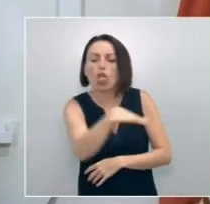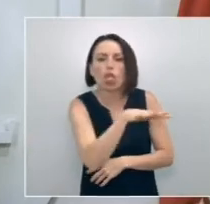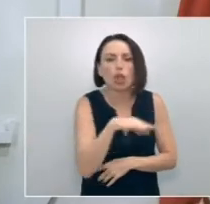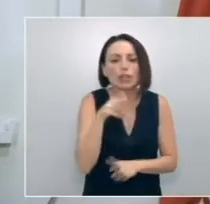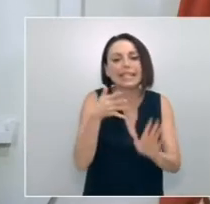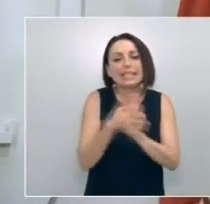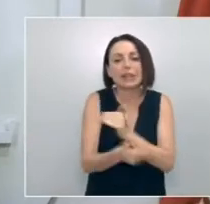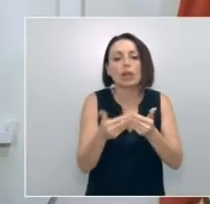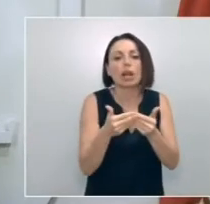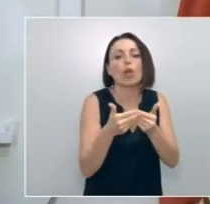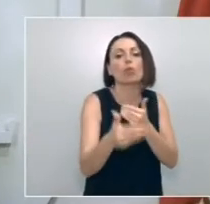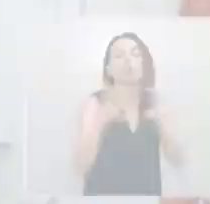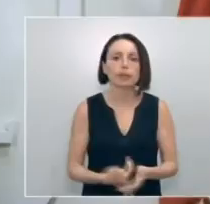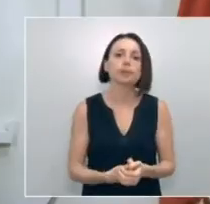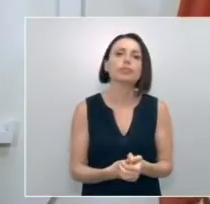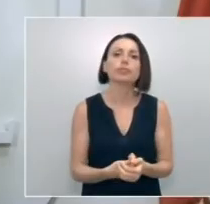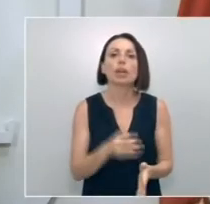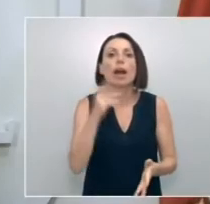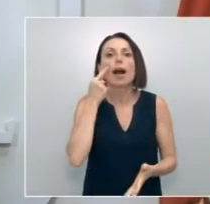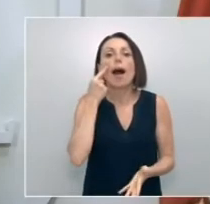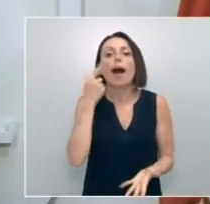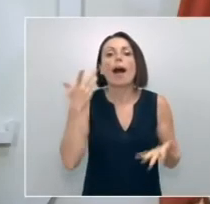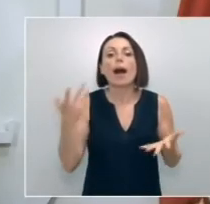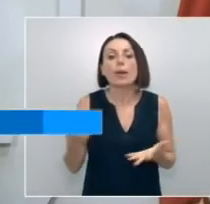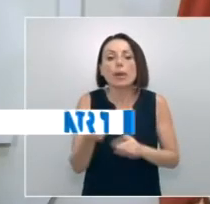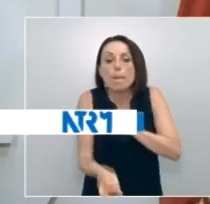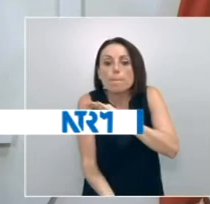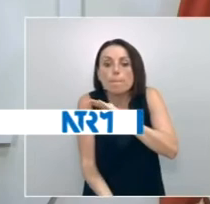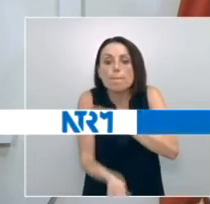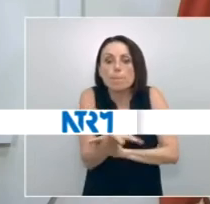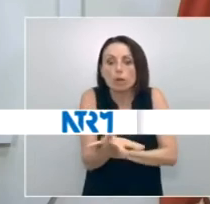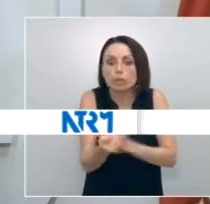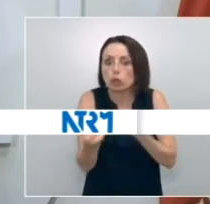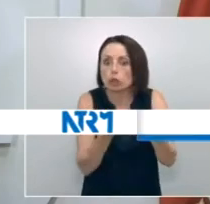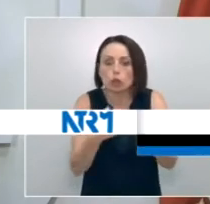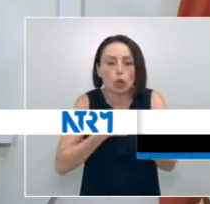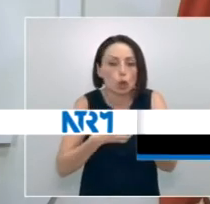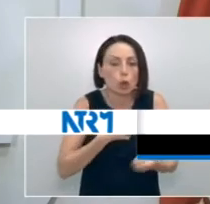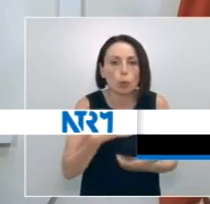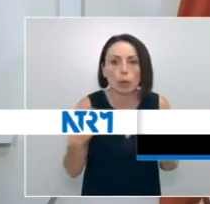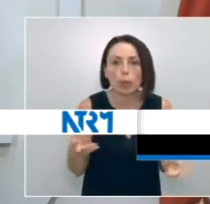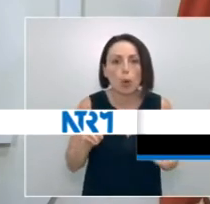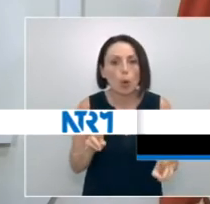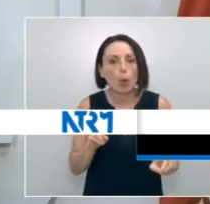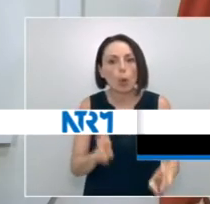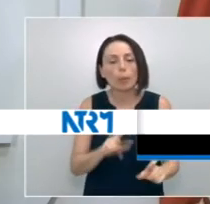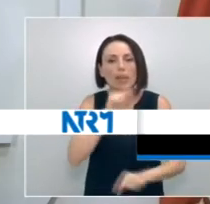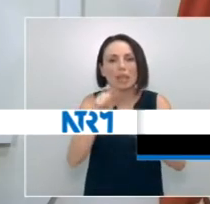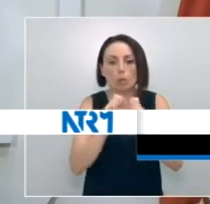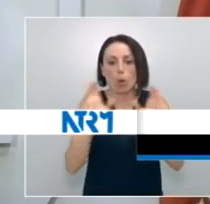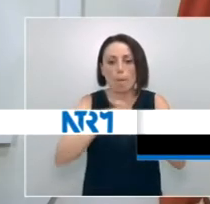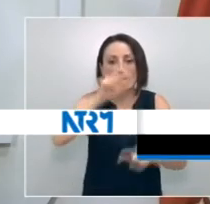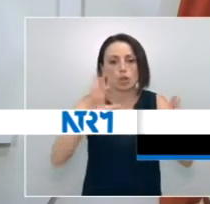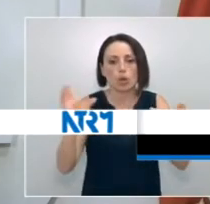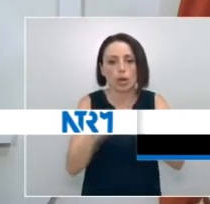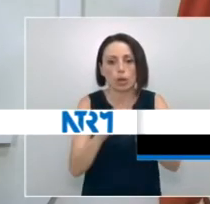las que pueden indicar en un momento determinado el confinamiento. Que vayamos valorando cuando un brote se nos va escapando de las manos y cuando, en principio, hay una transmisión comunitaria